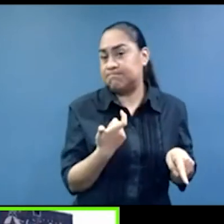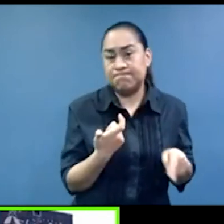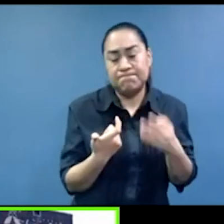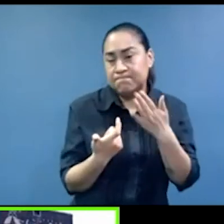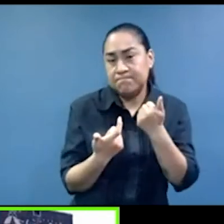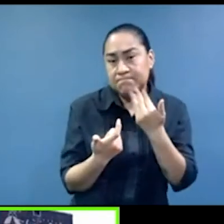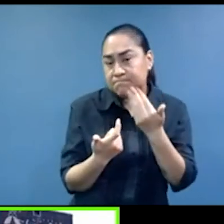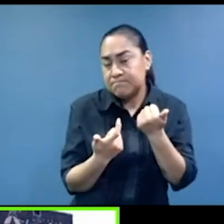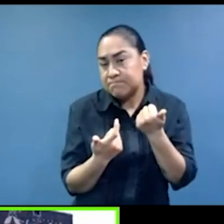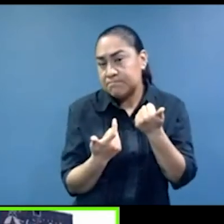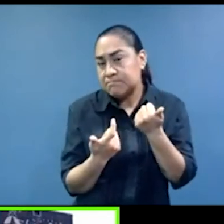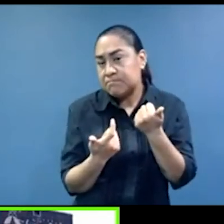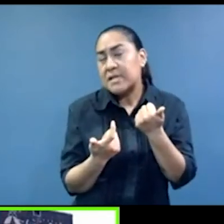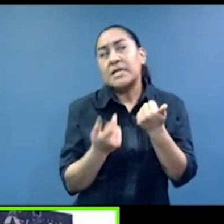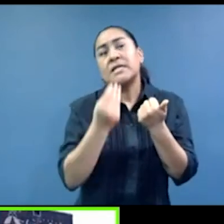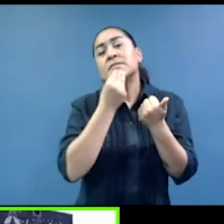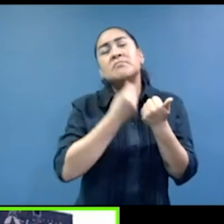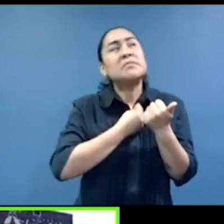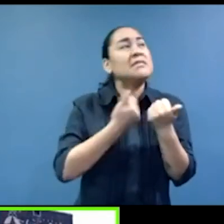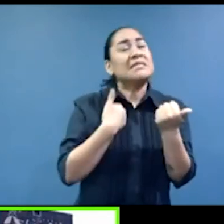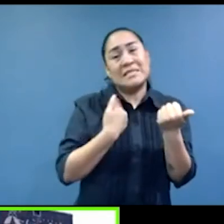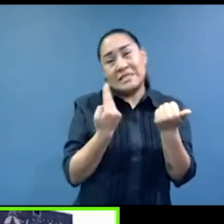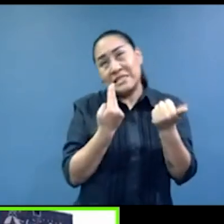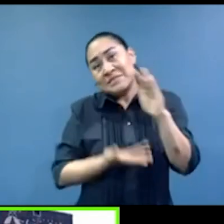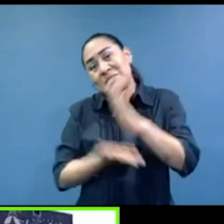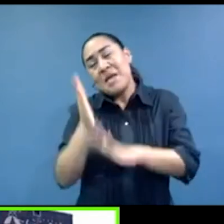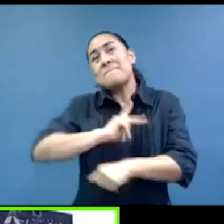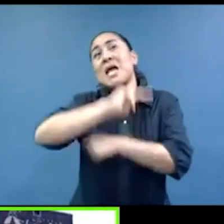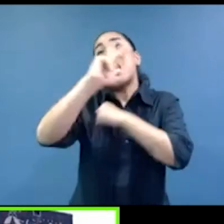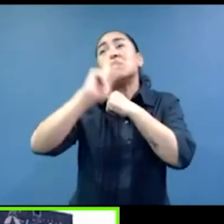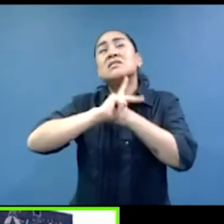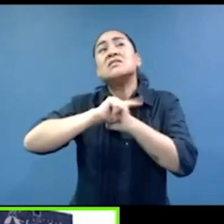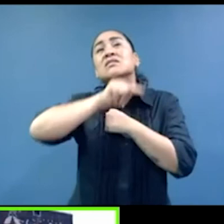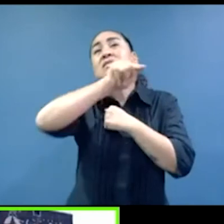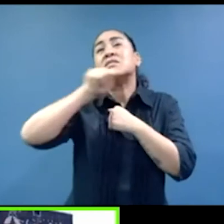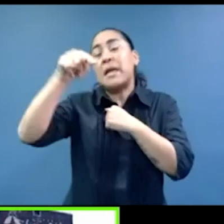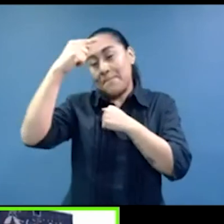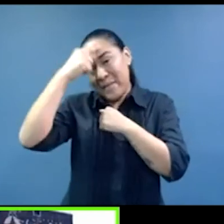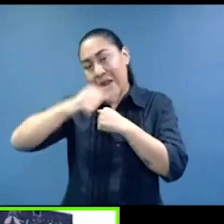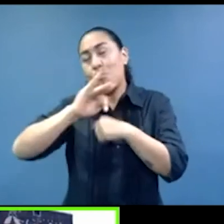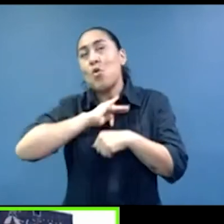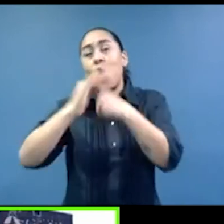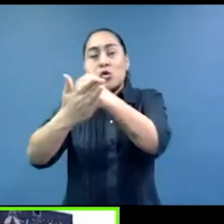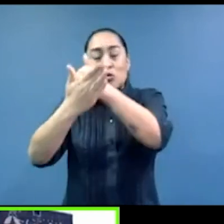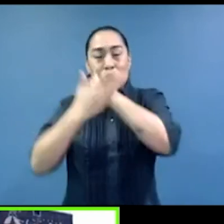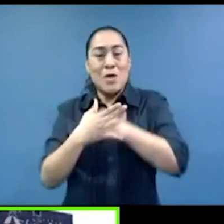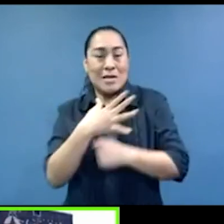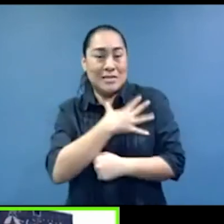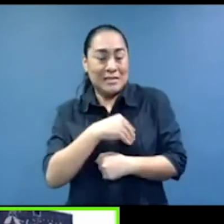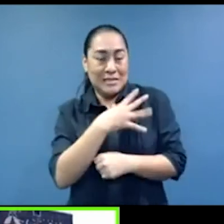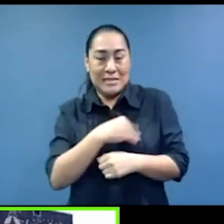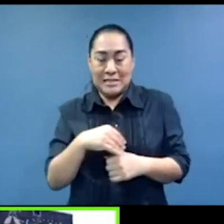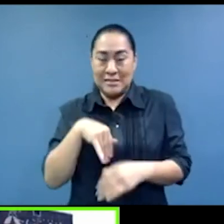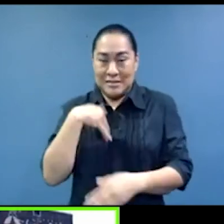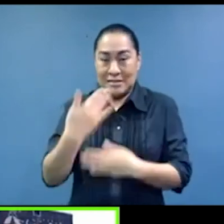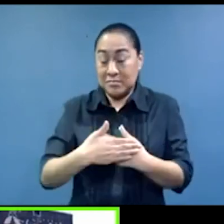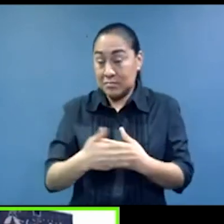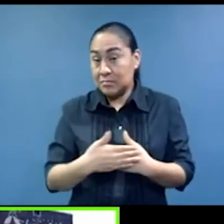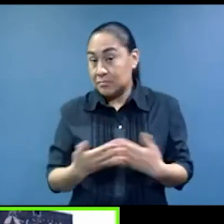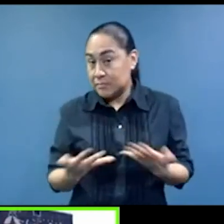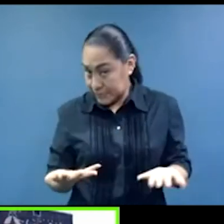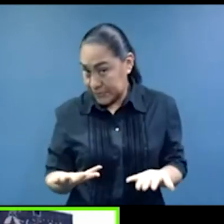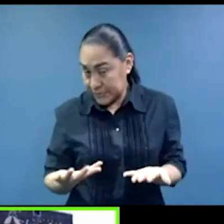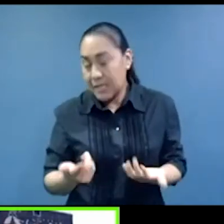para poder ir a otros países a lograr su reproducción. Entonces, hay que ser